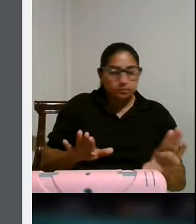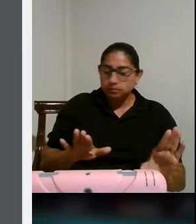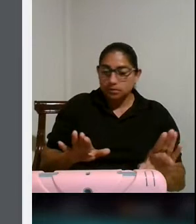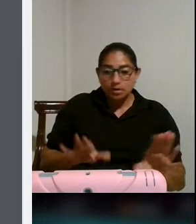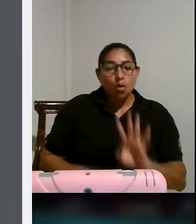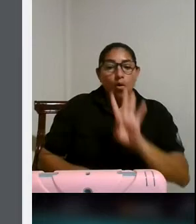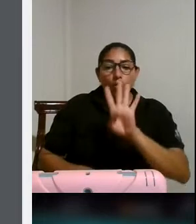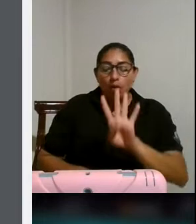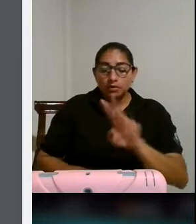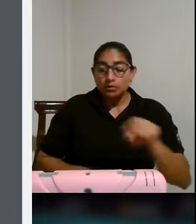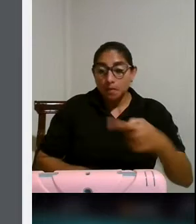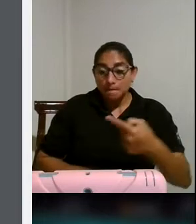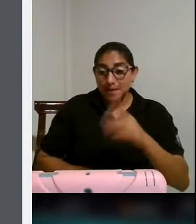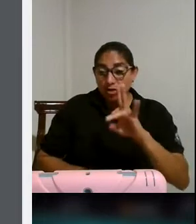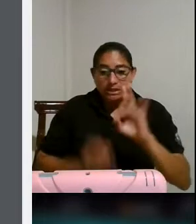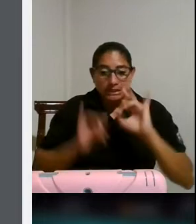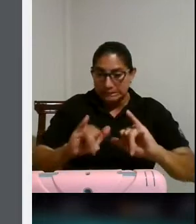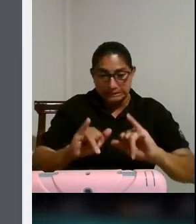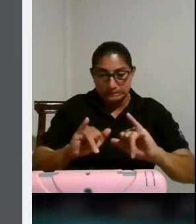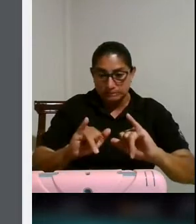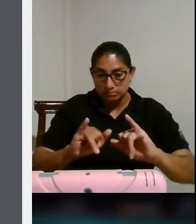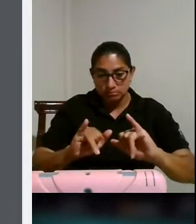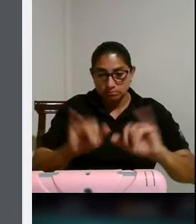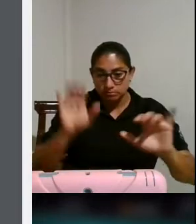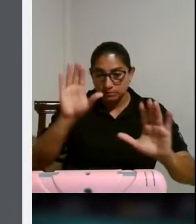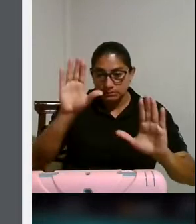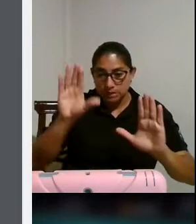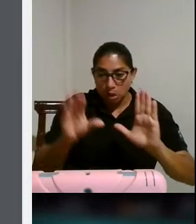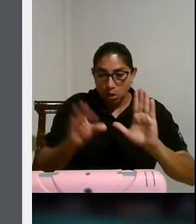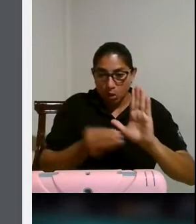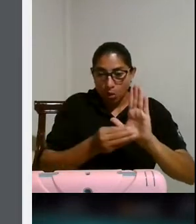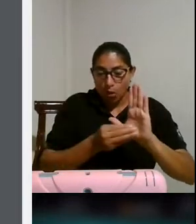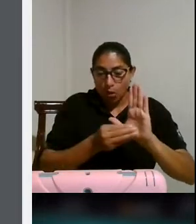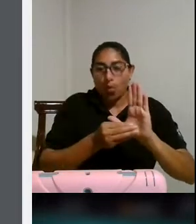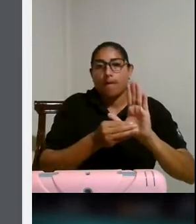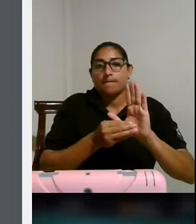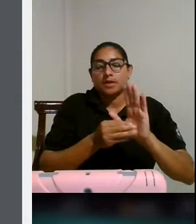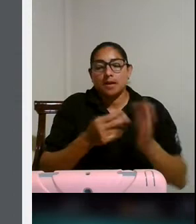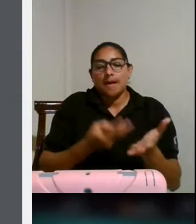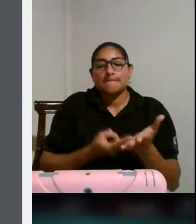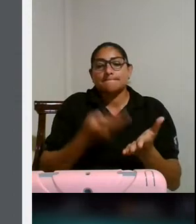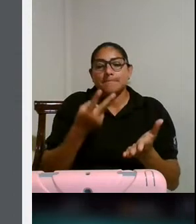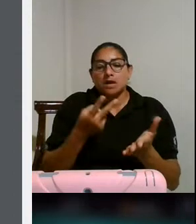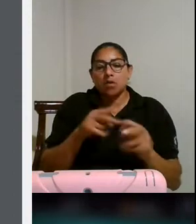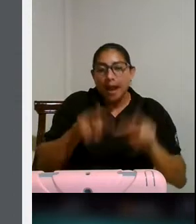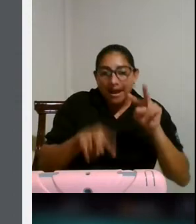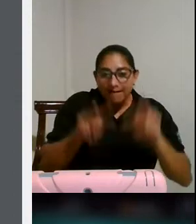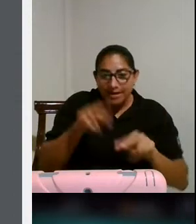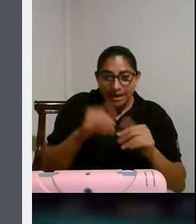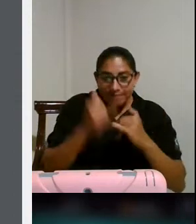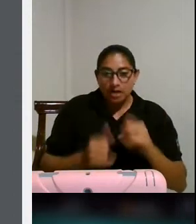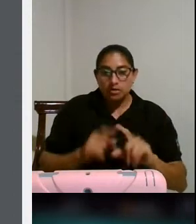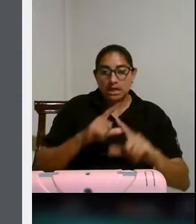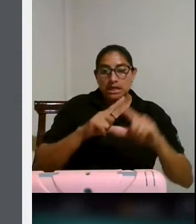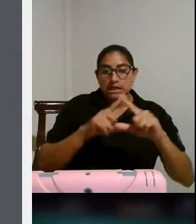7, solo el valor que nos está dando aquí, la variable que está debajo del